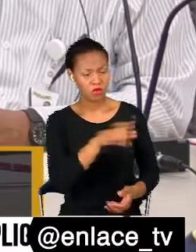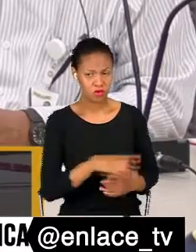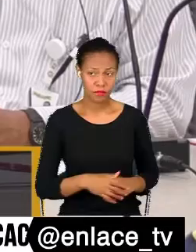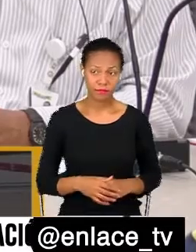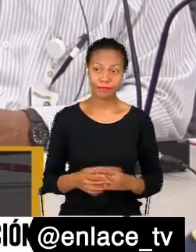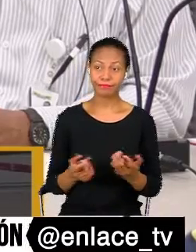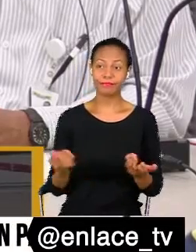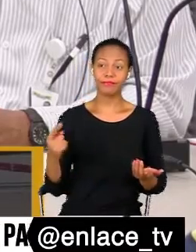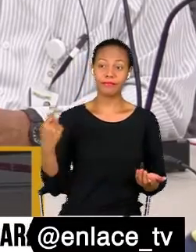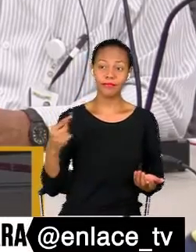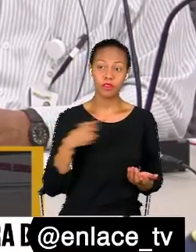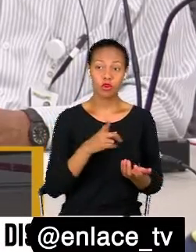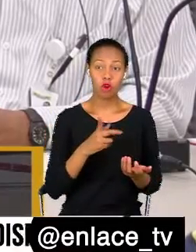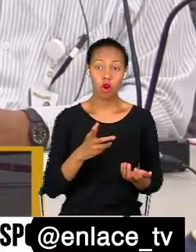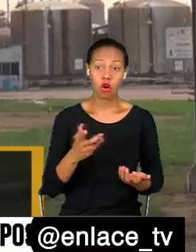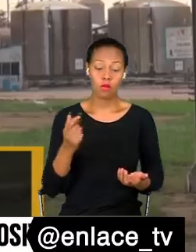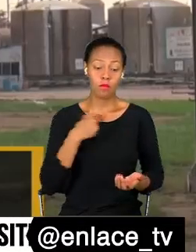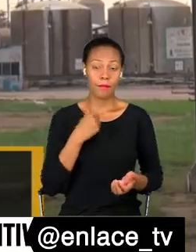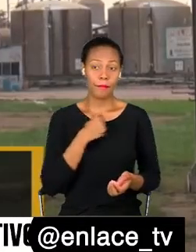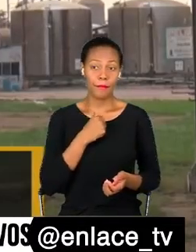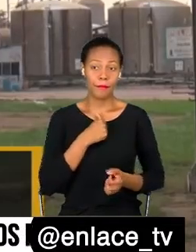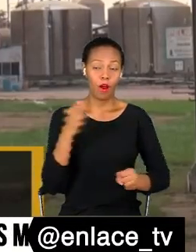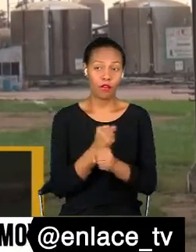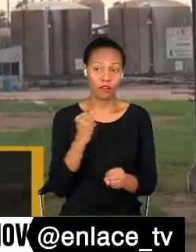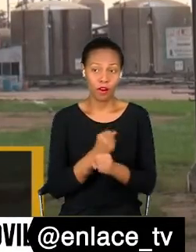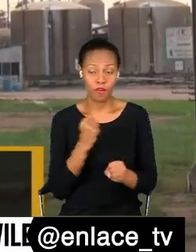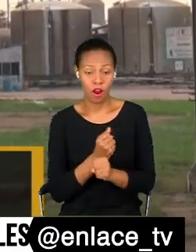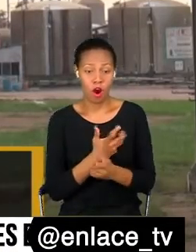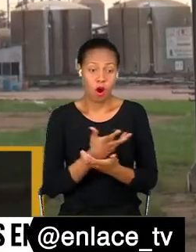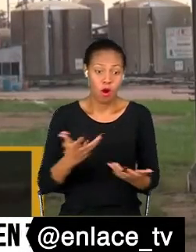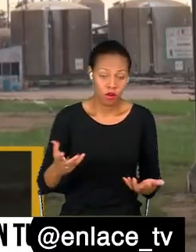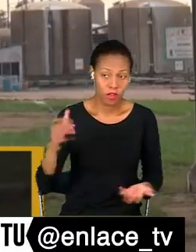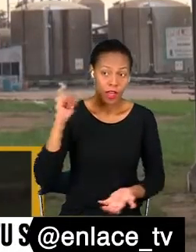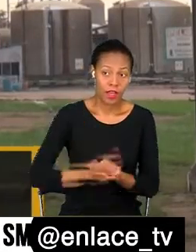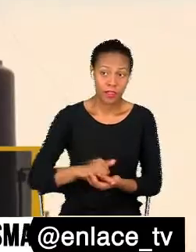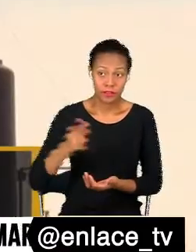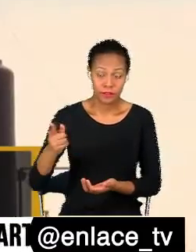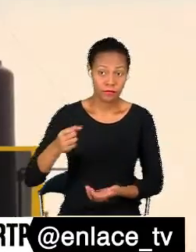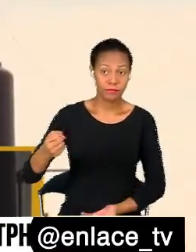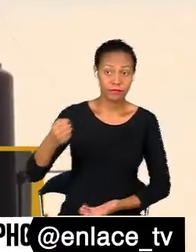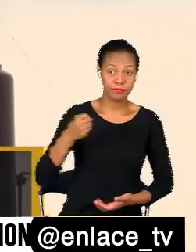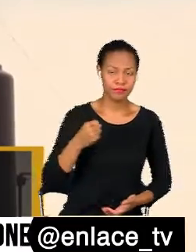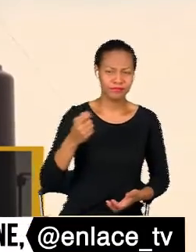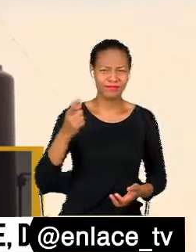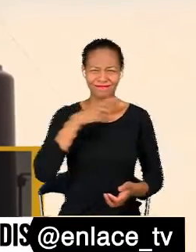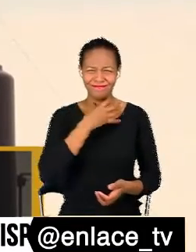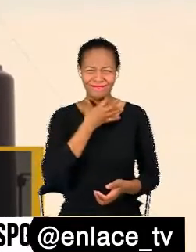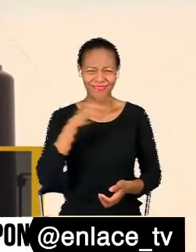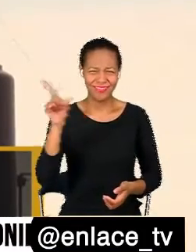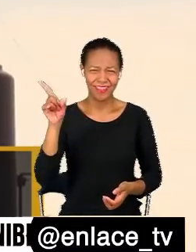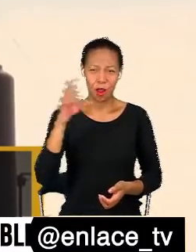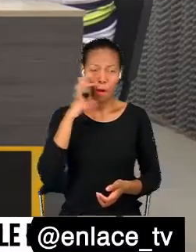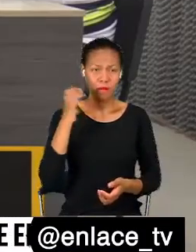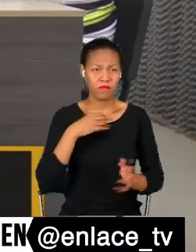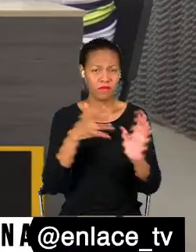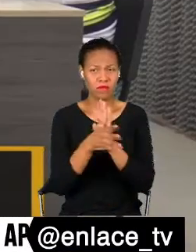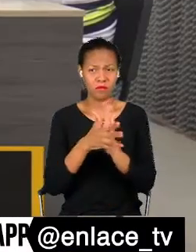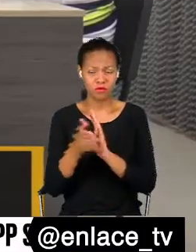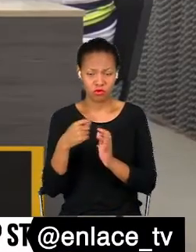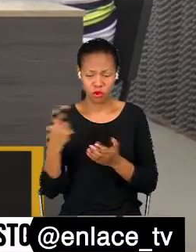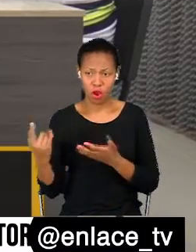por reclamación de acreencias laborales. Flavio Mayorga, presidente de Sintra Inquigas, se defendió argumentando que ese es un reclamo colectivo.